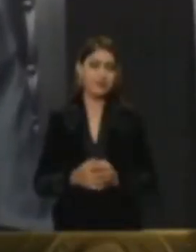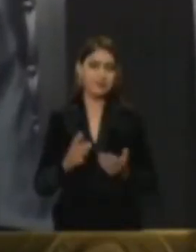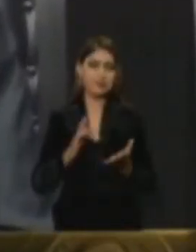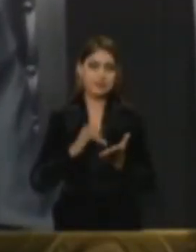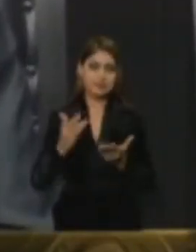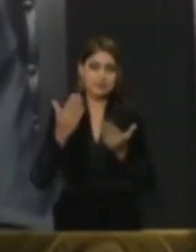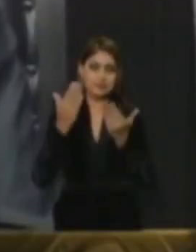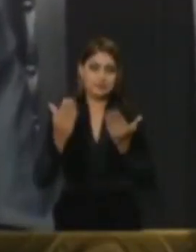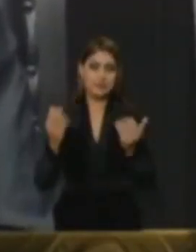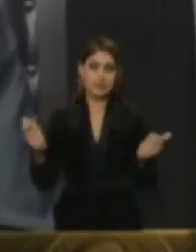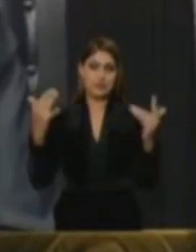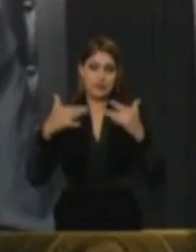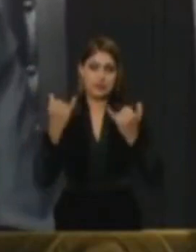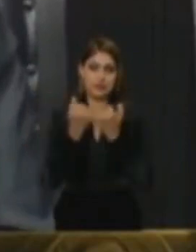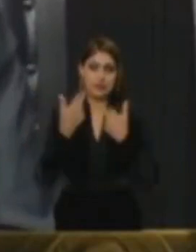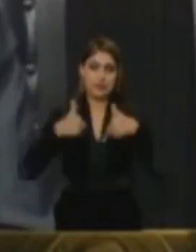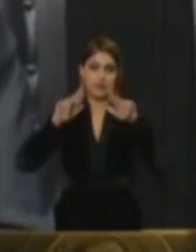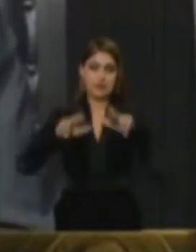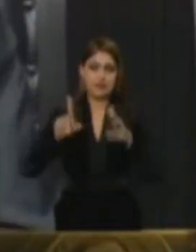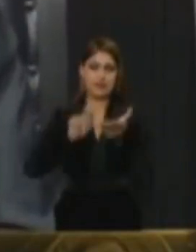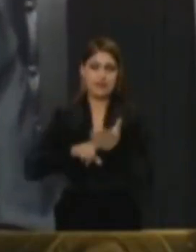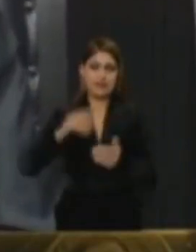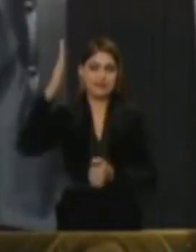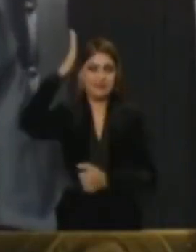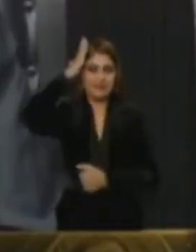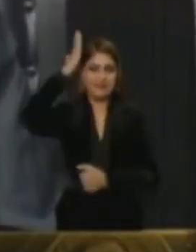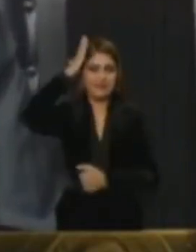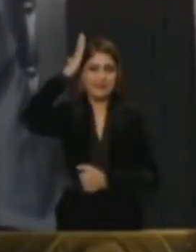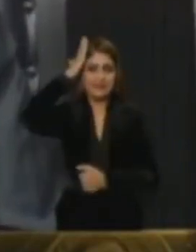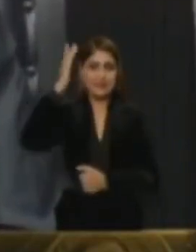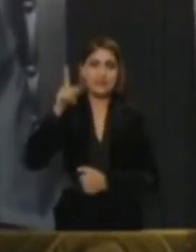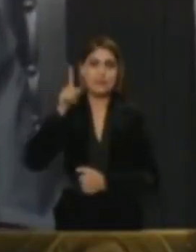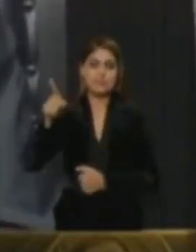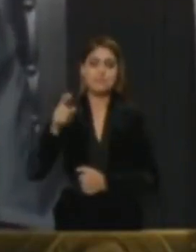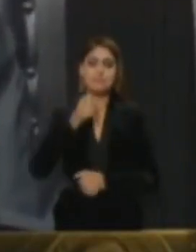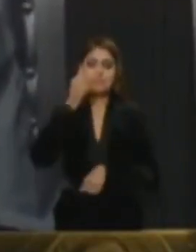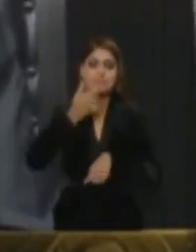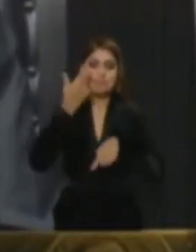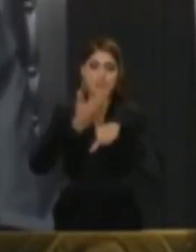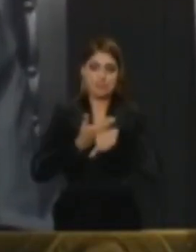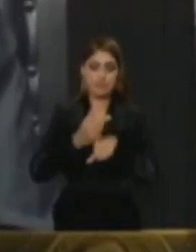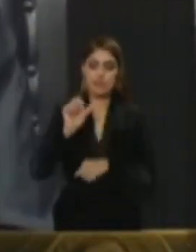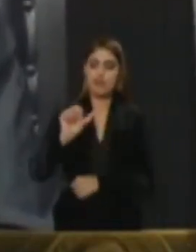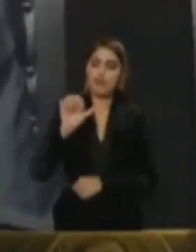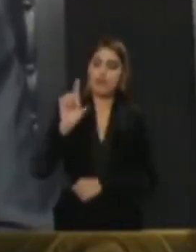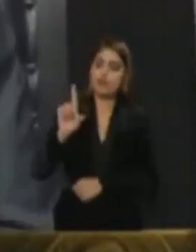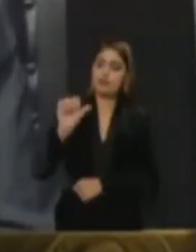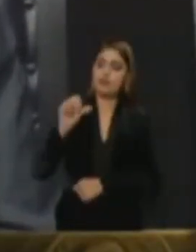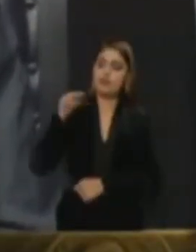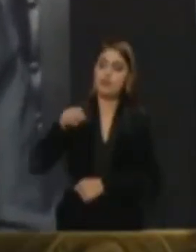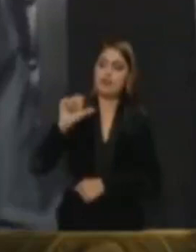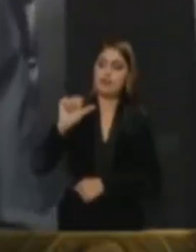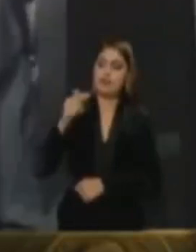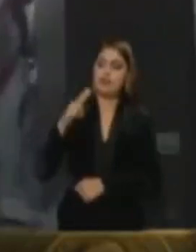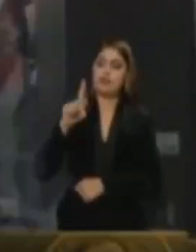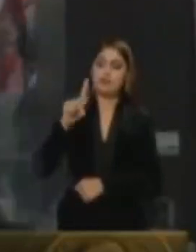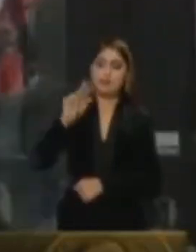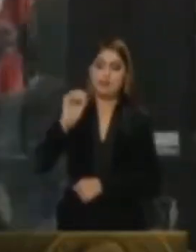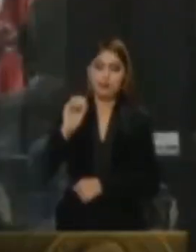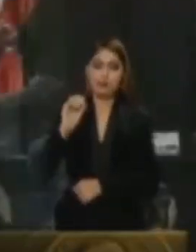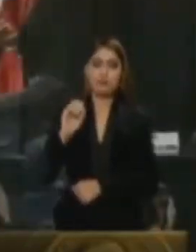representante del titular del Poder Ejecutivo, al secretario Adán Augusto López